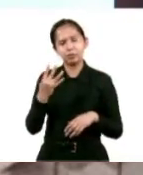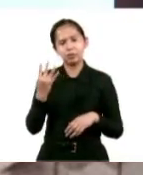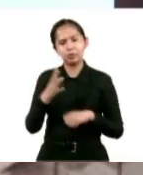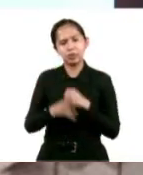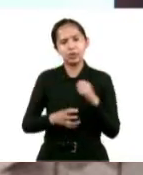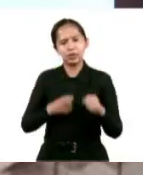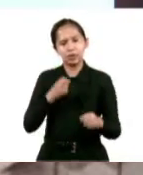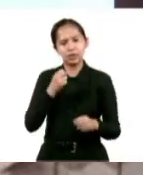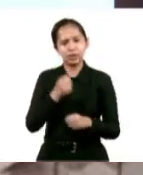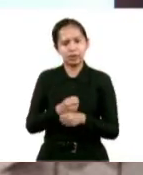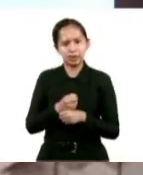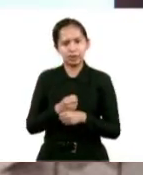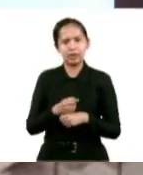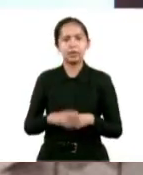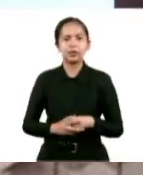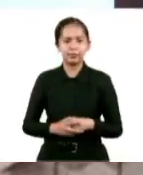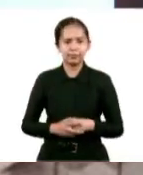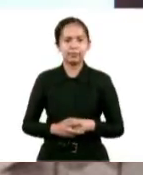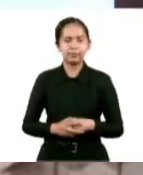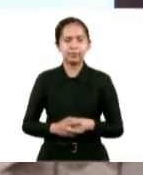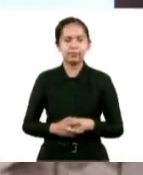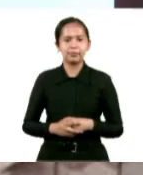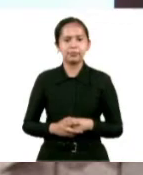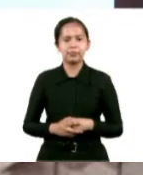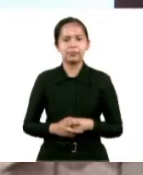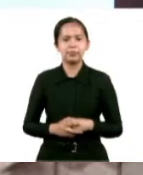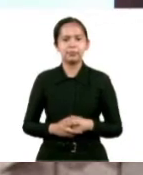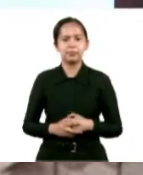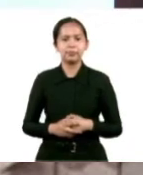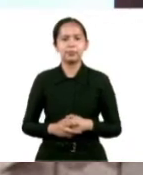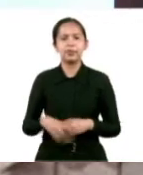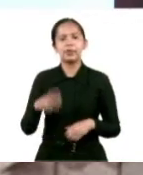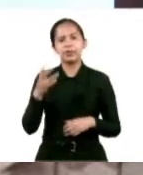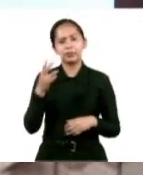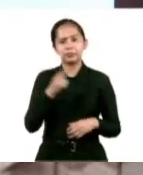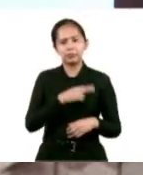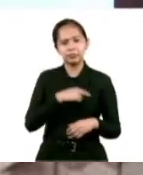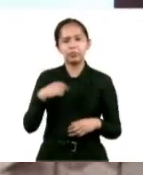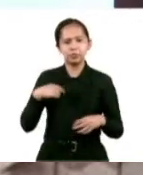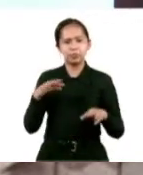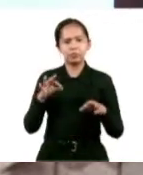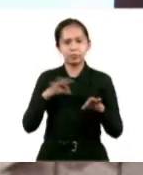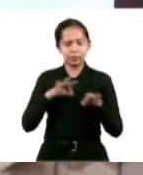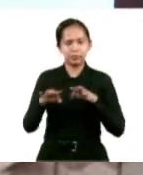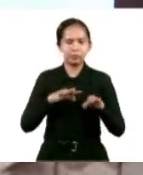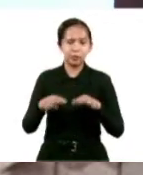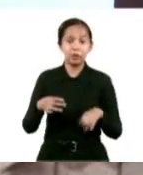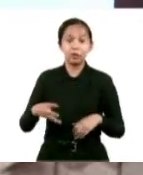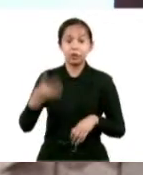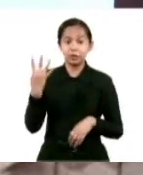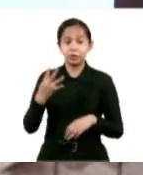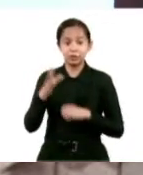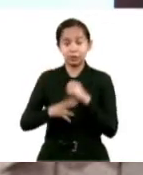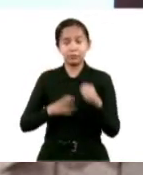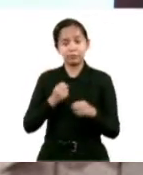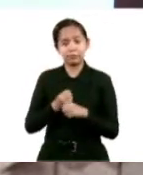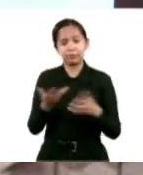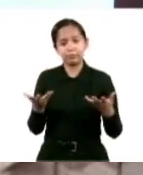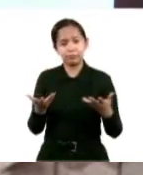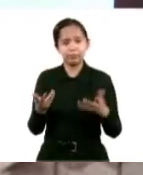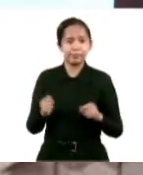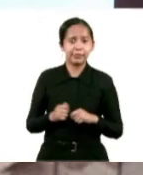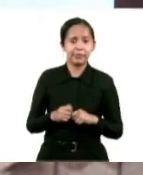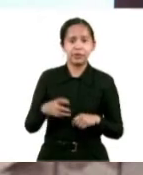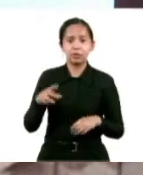de 1.25 millones de trenes o aproximadamente 14 años de operación. ¿Qué significa esto? Que la vida útil entonces era